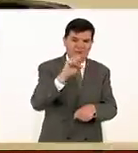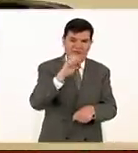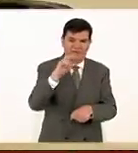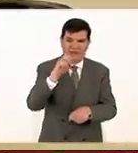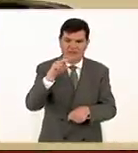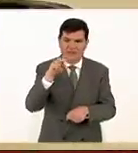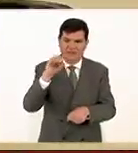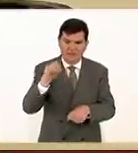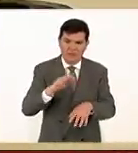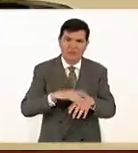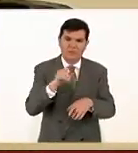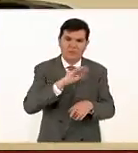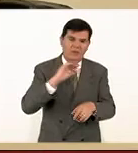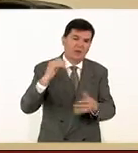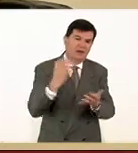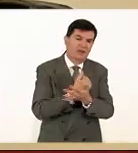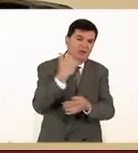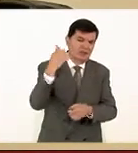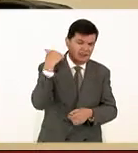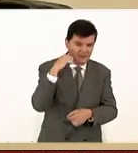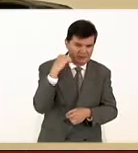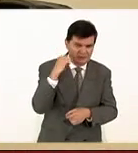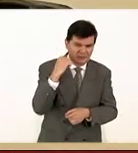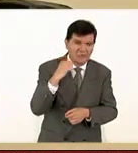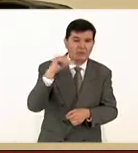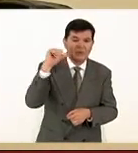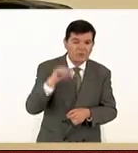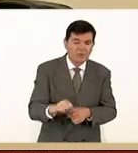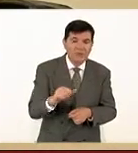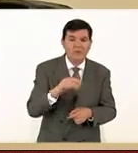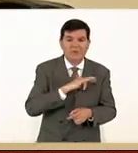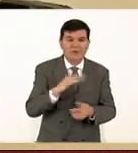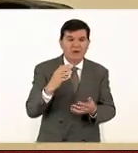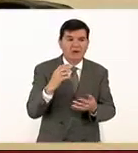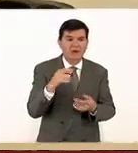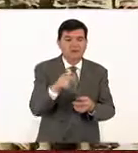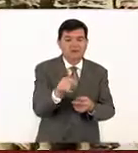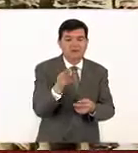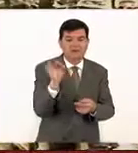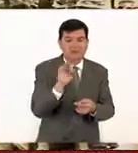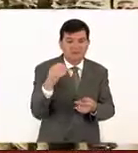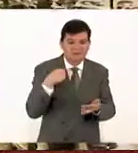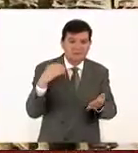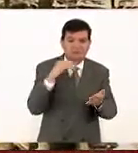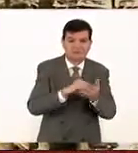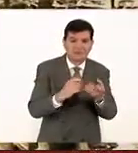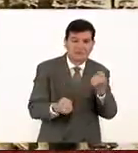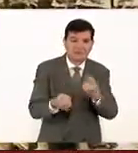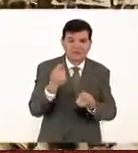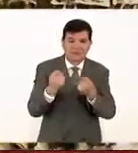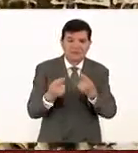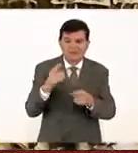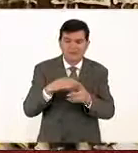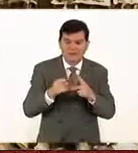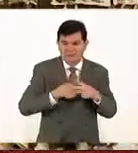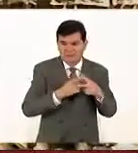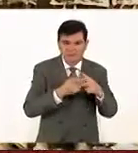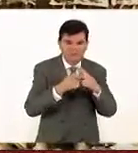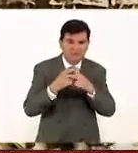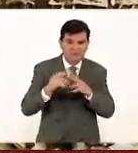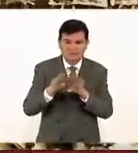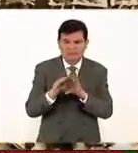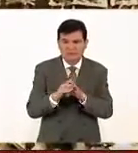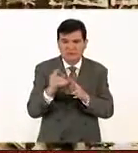ganar Acapulco. Pero hoy tienen a él, lo tienen, dicen algunas mediciones, estaría con